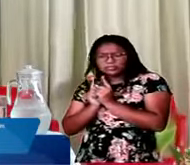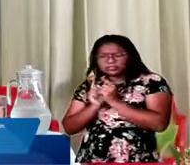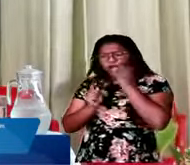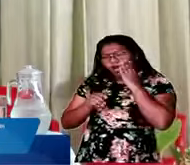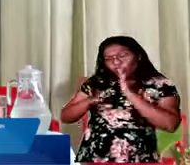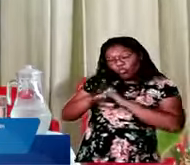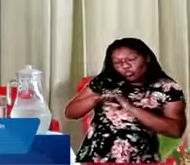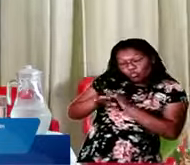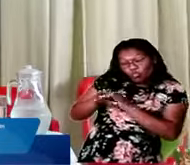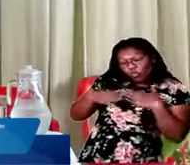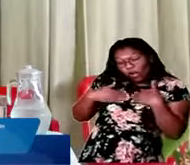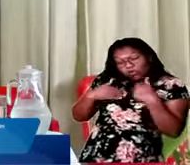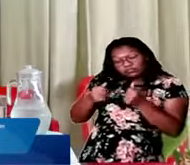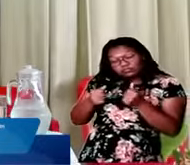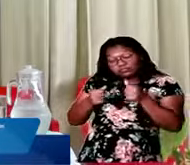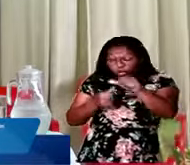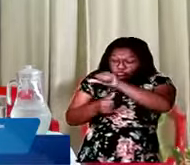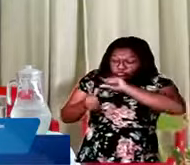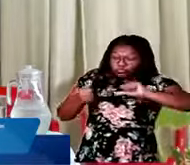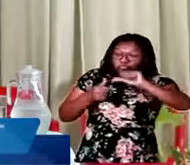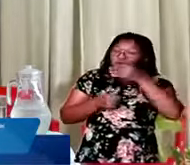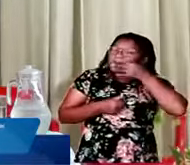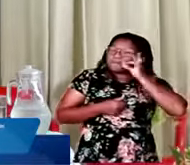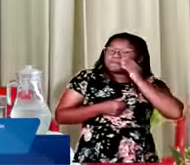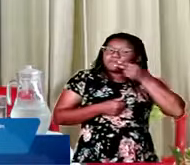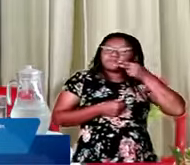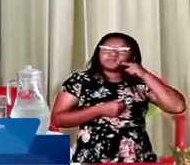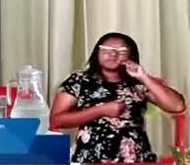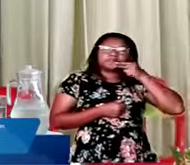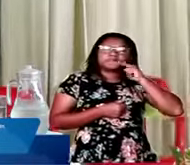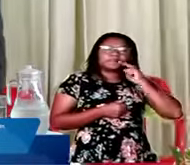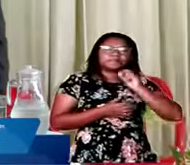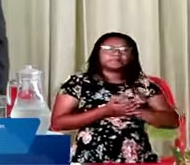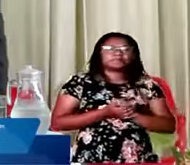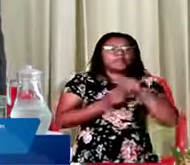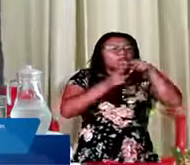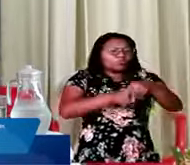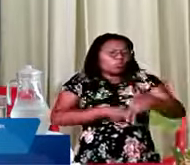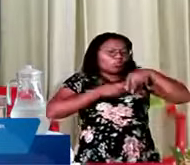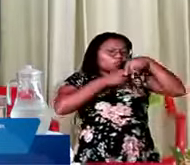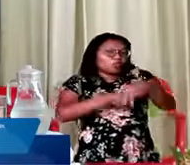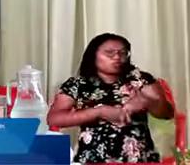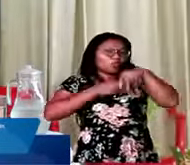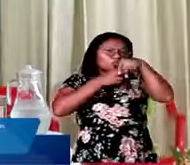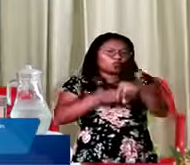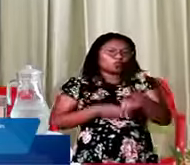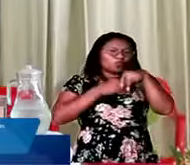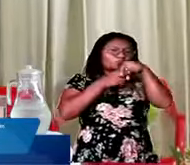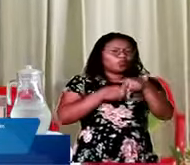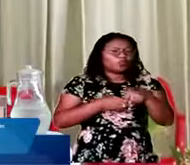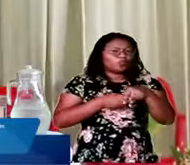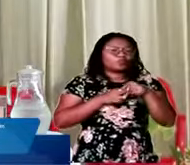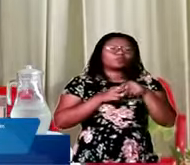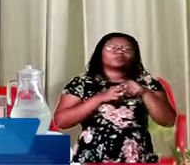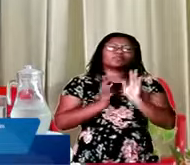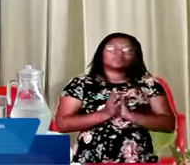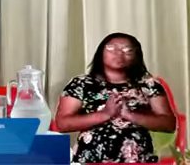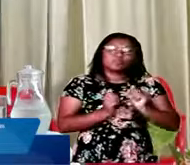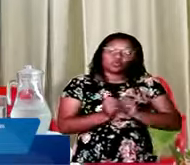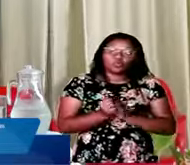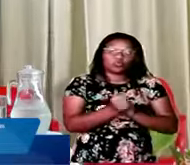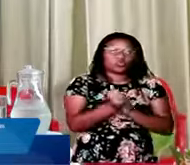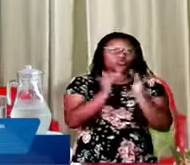echando aceite y vino y poniéndole en su cabalgadura lo llevó al mesón y cuidó de él.